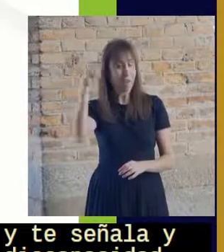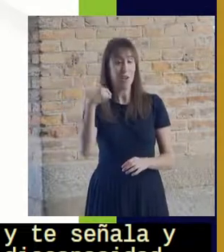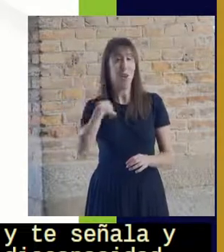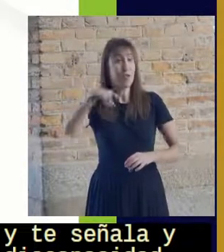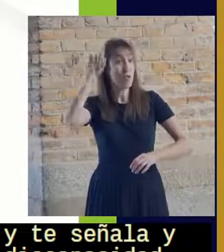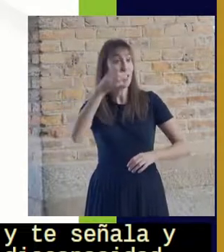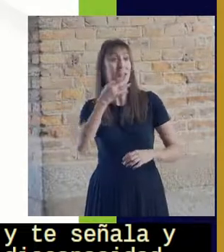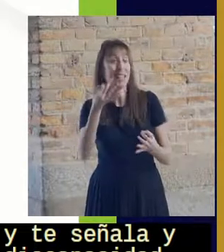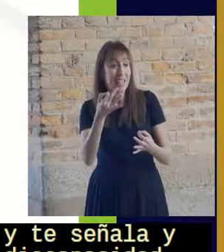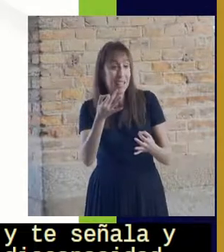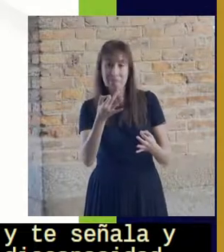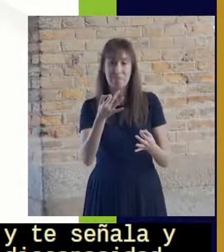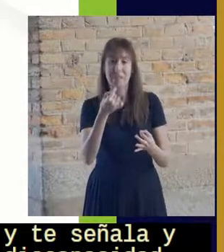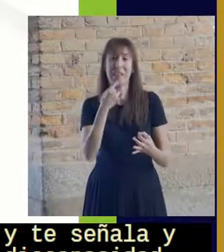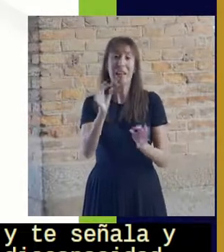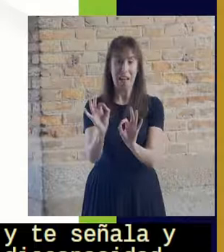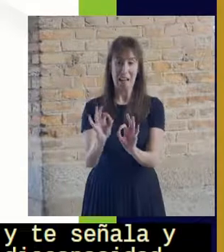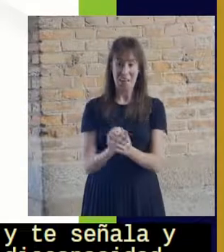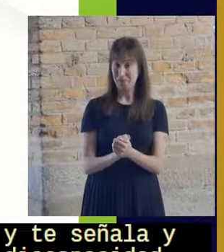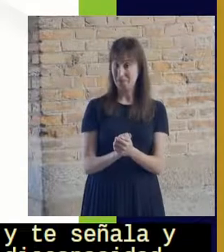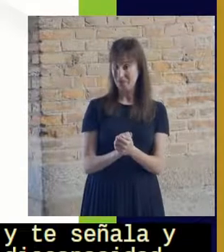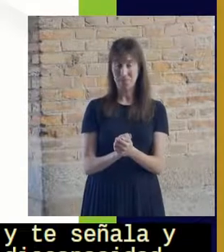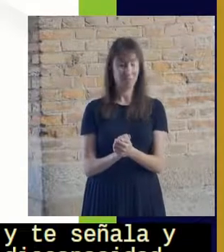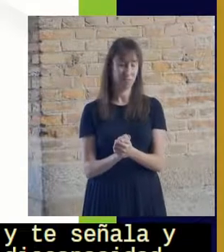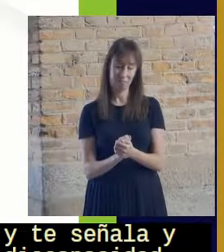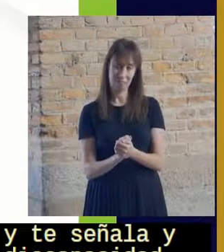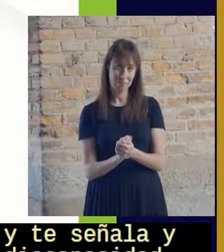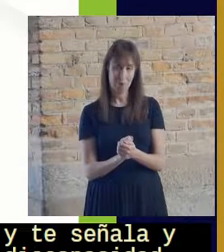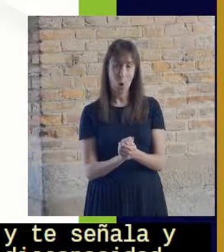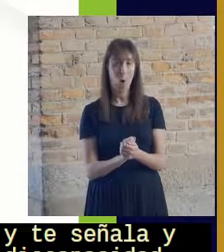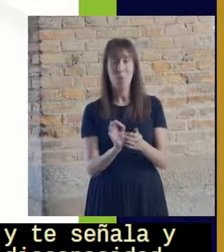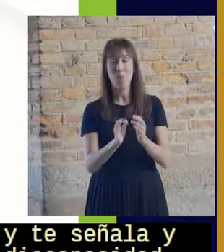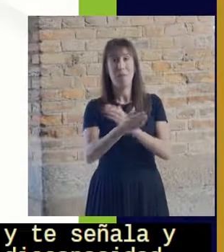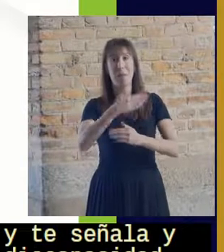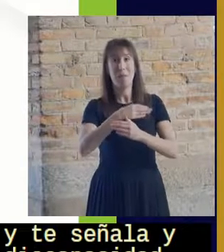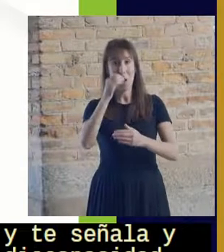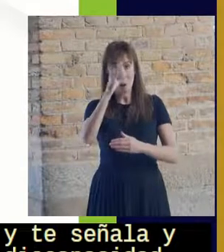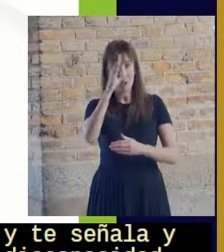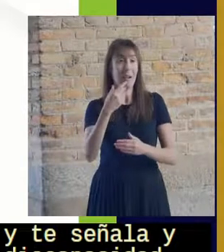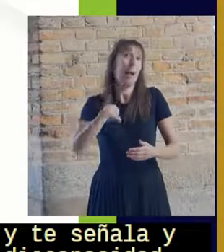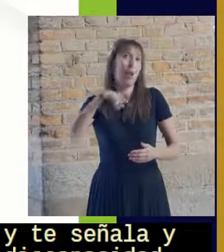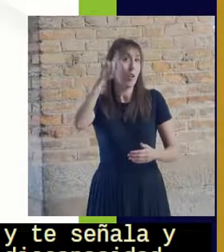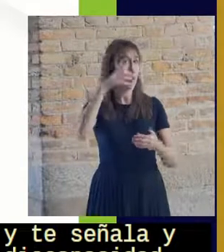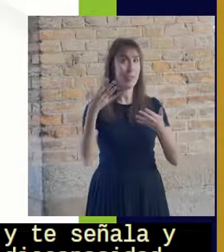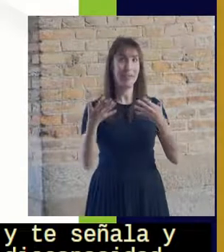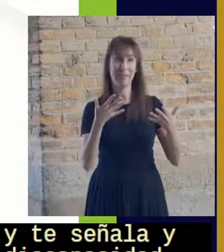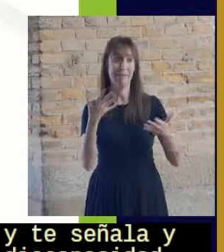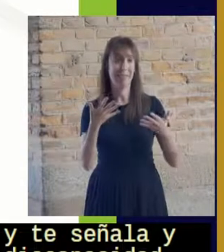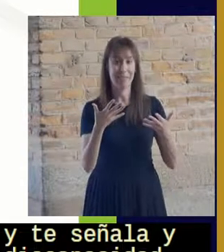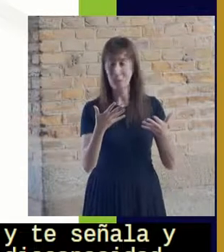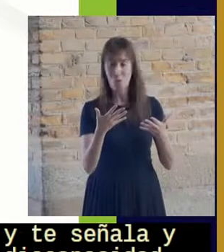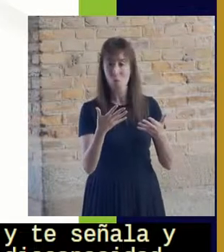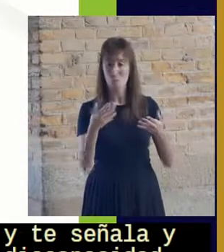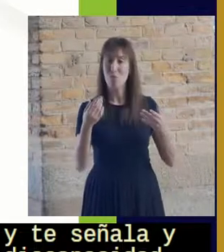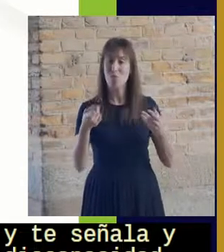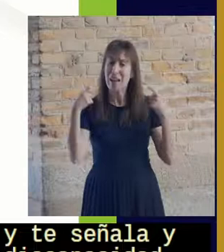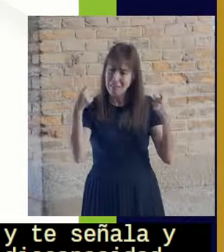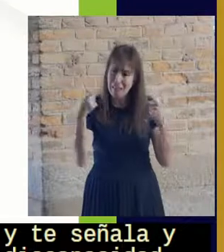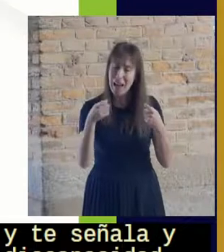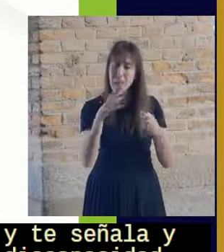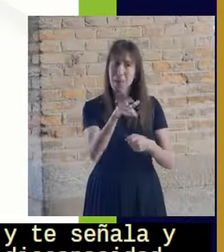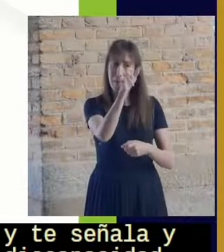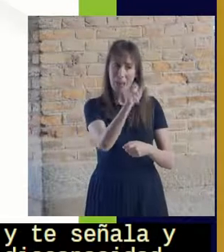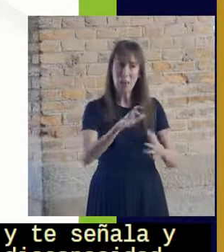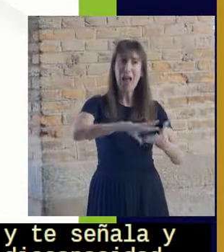sé lo que es Pues no le voy a decir nada vale o me encuentro una discapacidad cognitiva Ay es que yo no sé intentarlo Porque esa persona te lo va a poner más